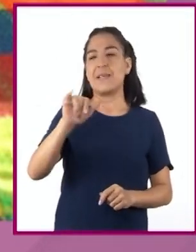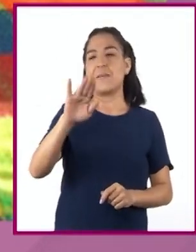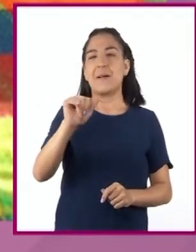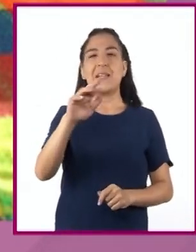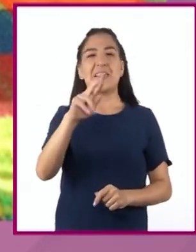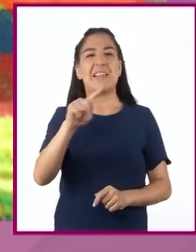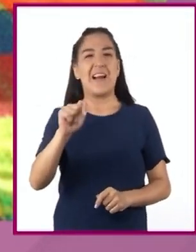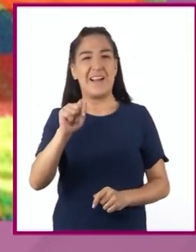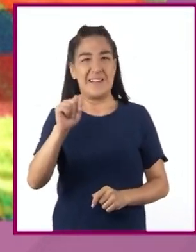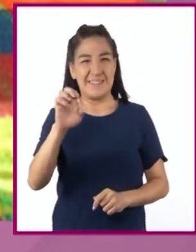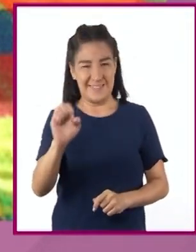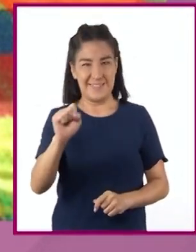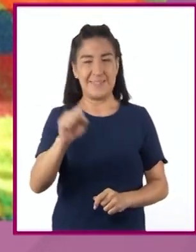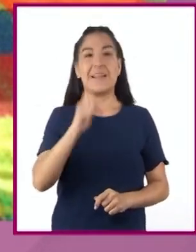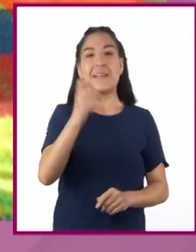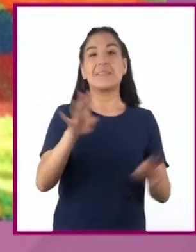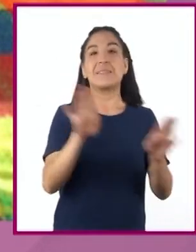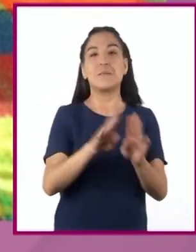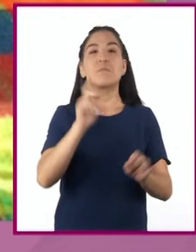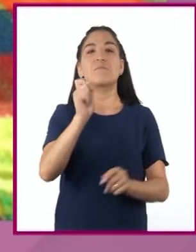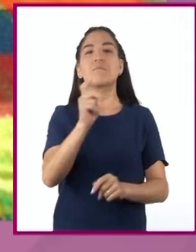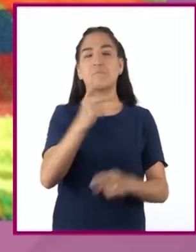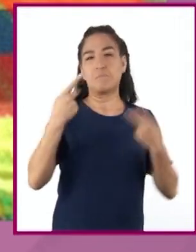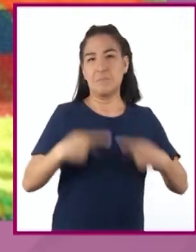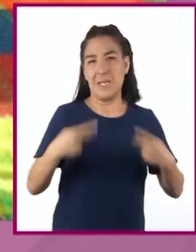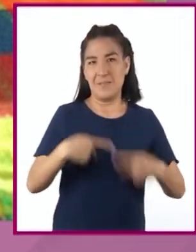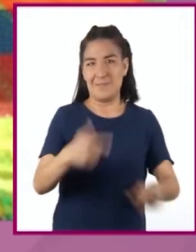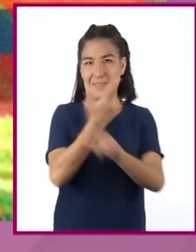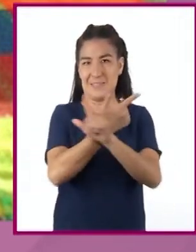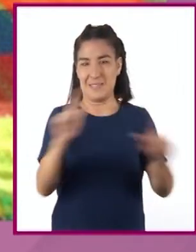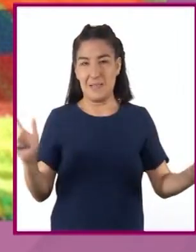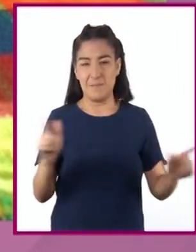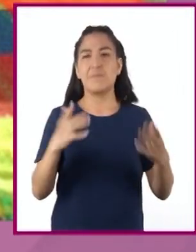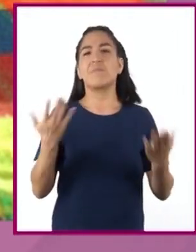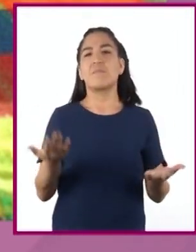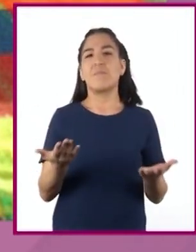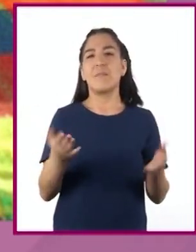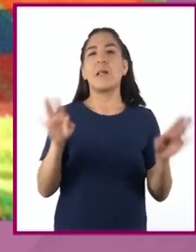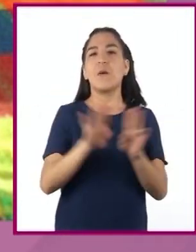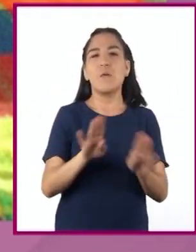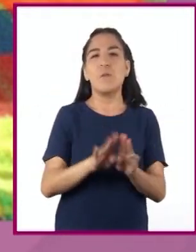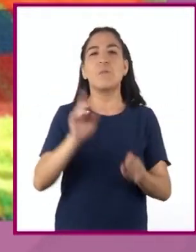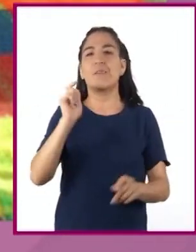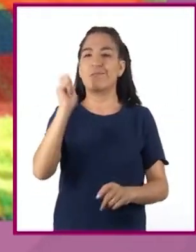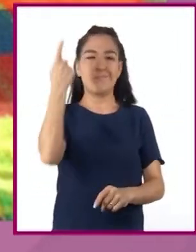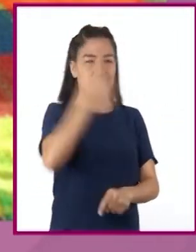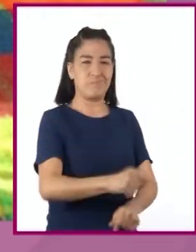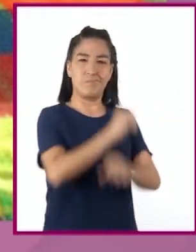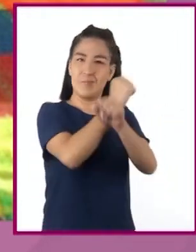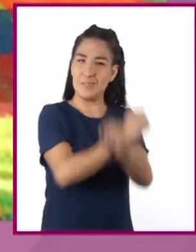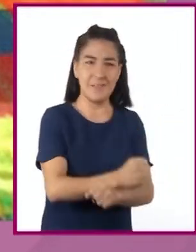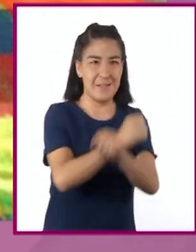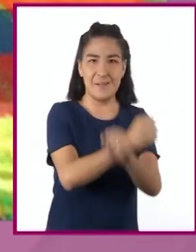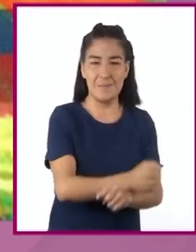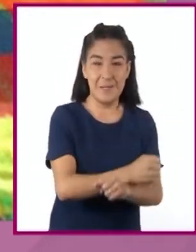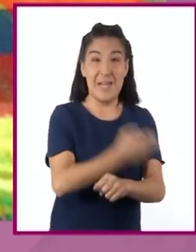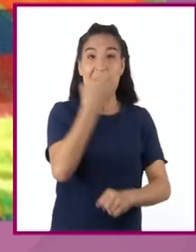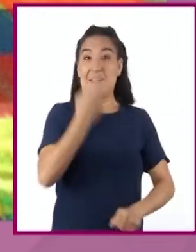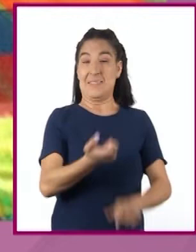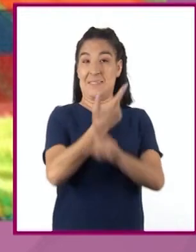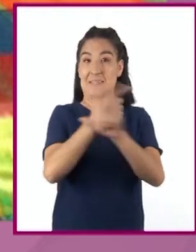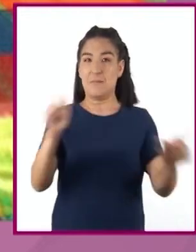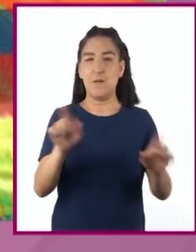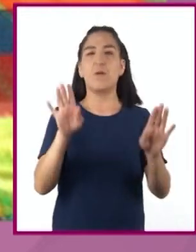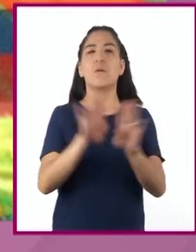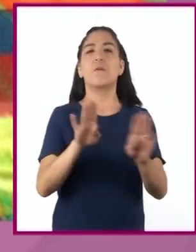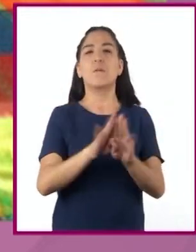que describe la condición de la persona de ser libre, es decir, de no ser esclava. La libertad es